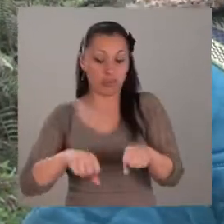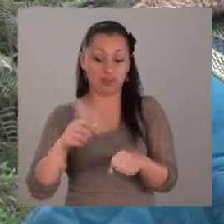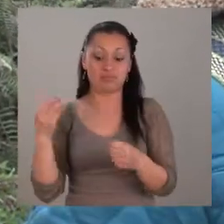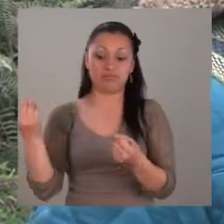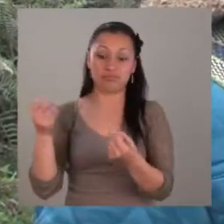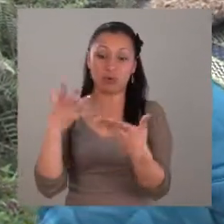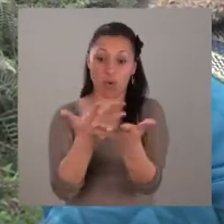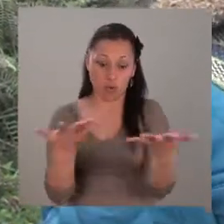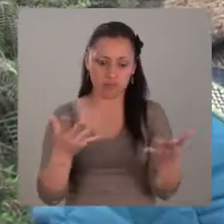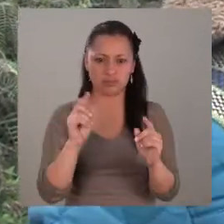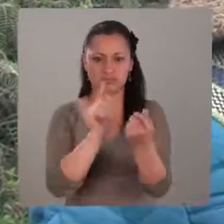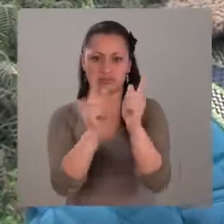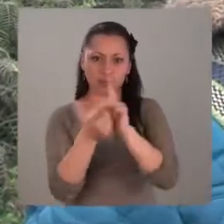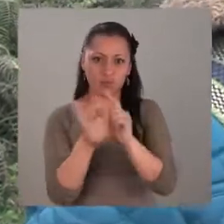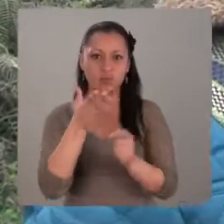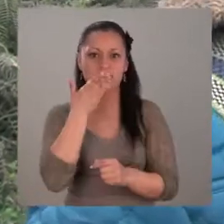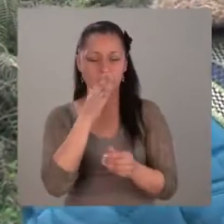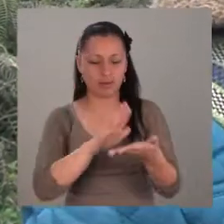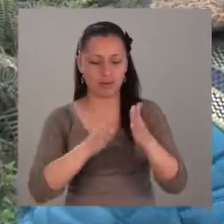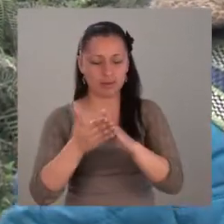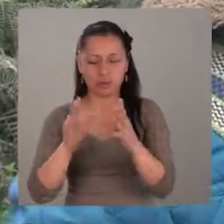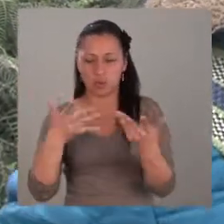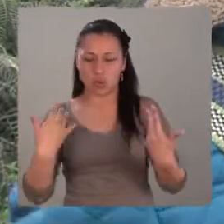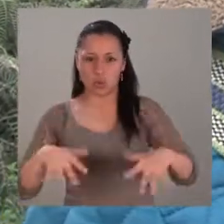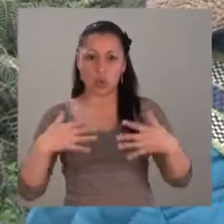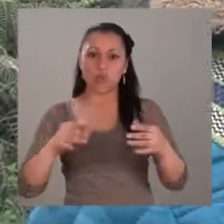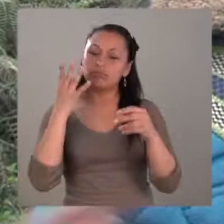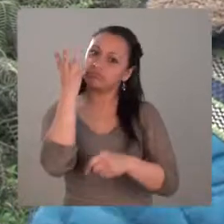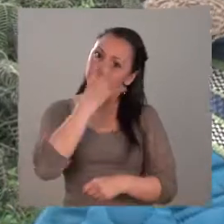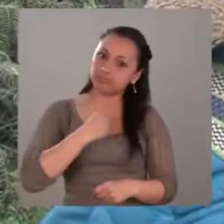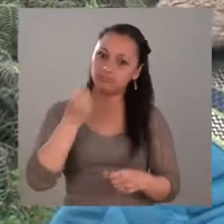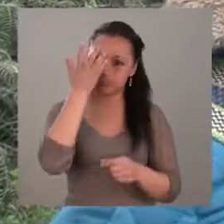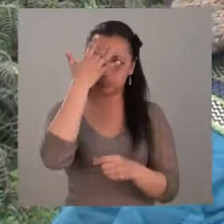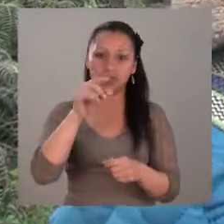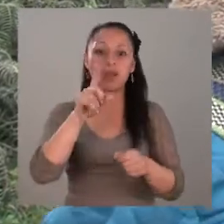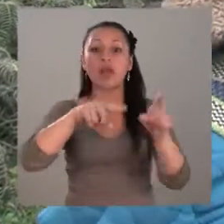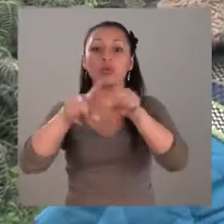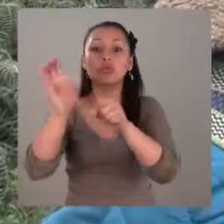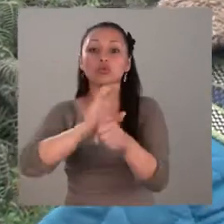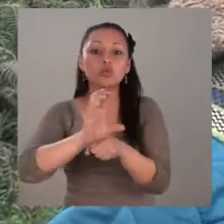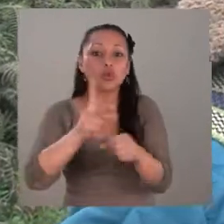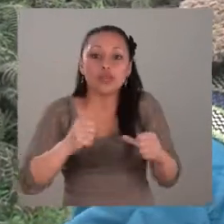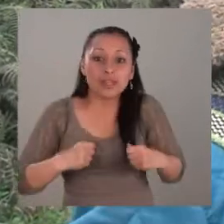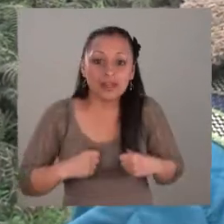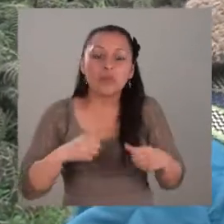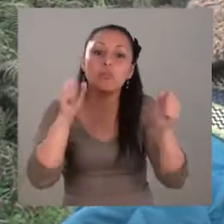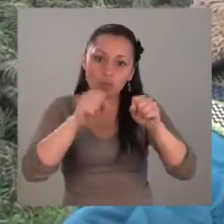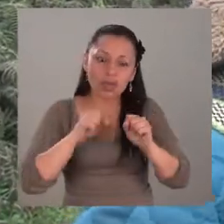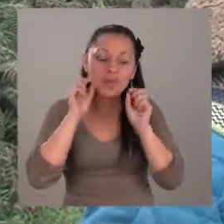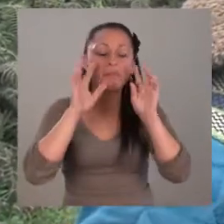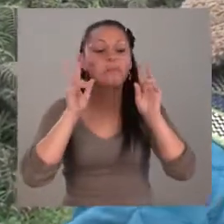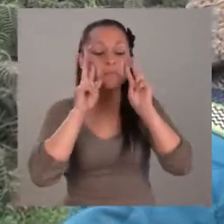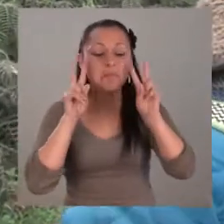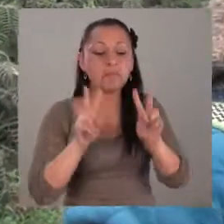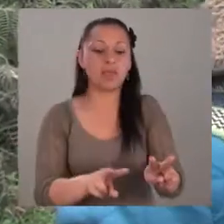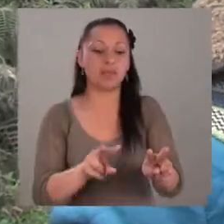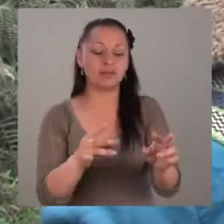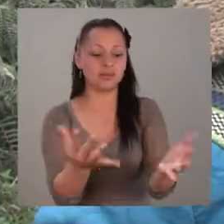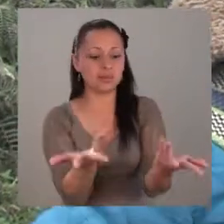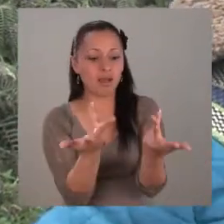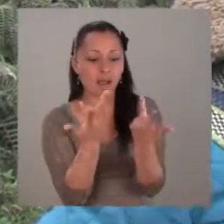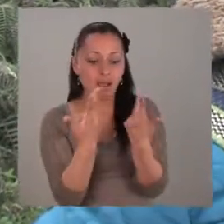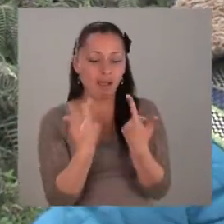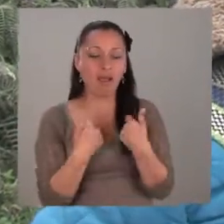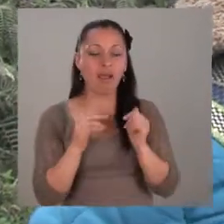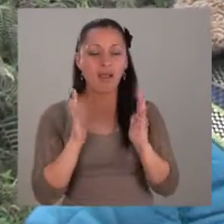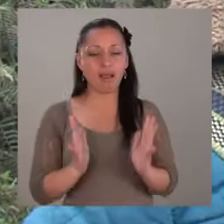que está súper bonito que hagan este tipo de encuentros para que otras personas de la ciudad, en la ciudad que no tenemos esto, podamos venir y nutrirnos